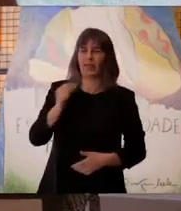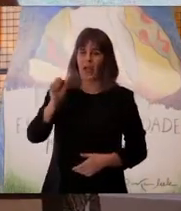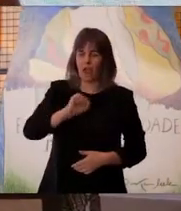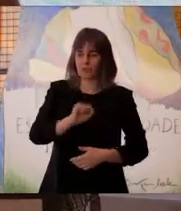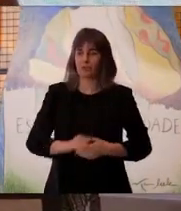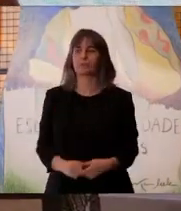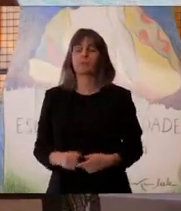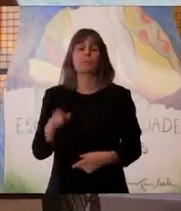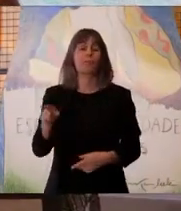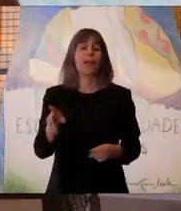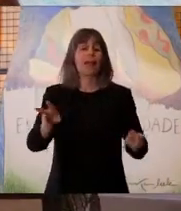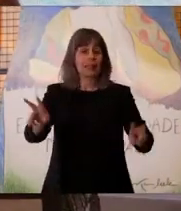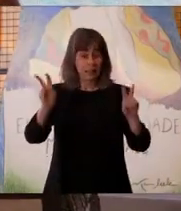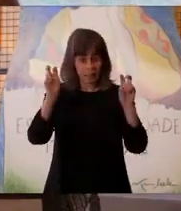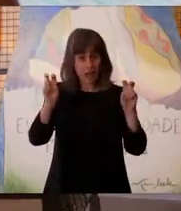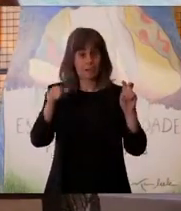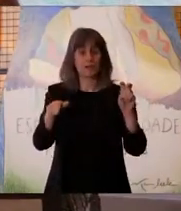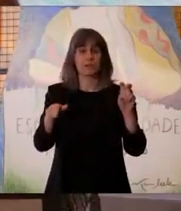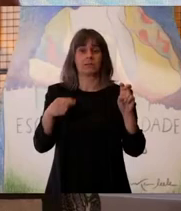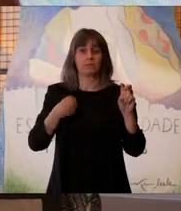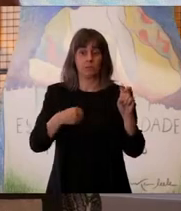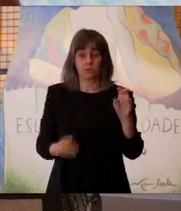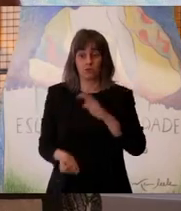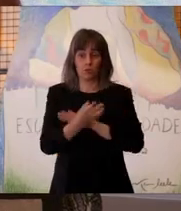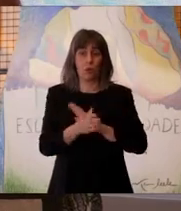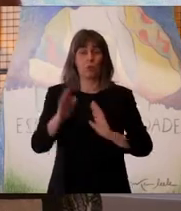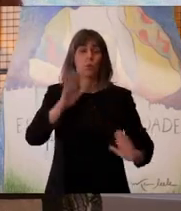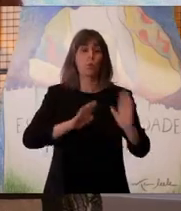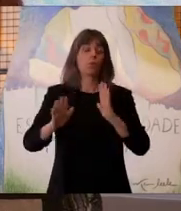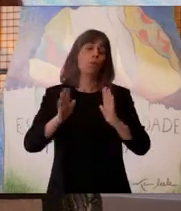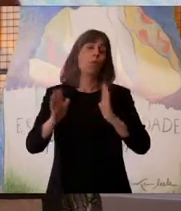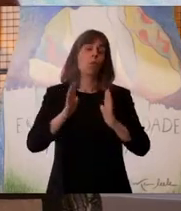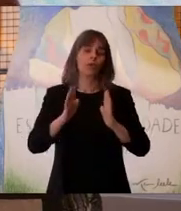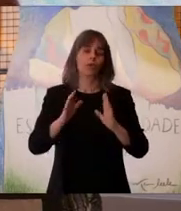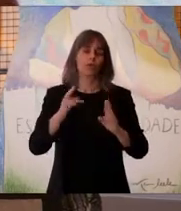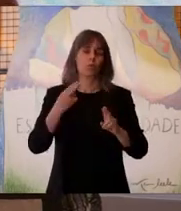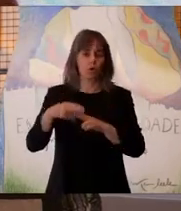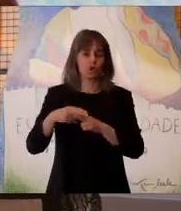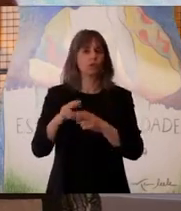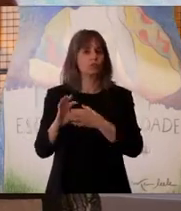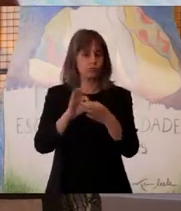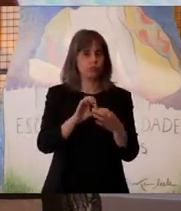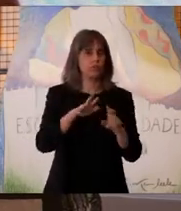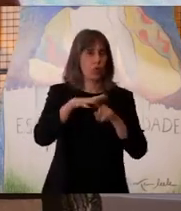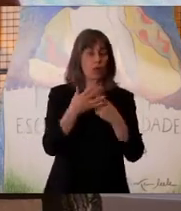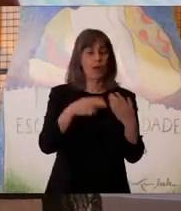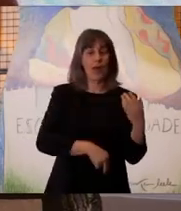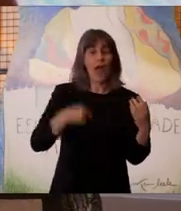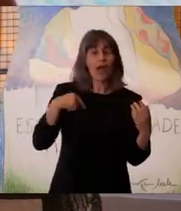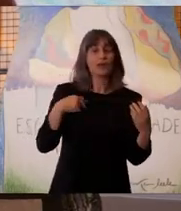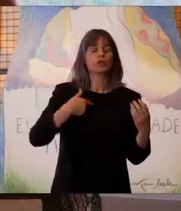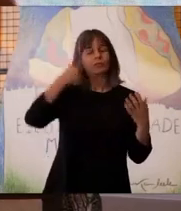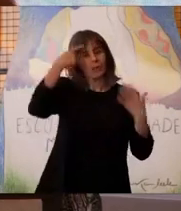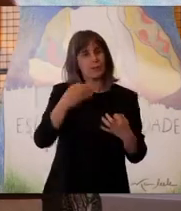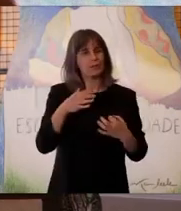cuestiones que aparecen en momentos políticos y que tienen que ver con la situación en general y que yo creo que sin